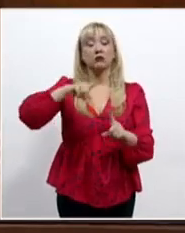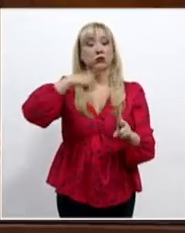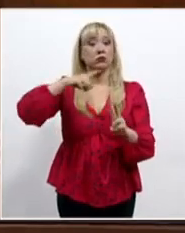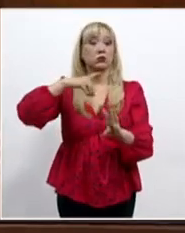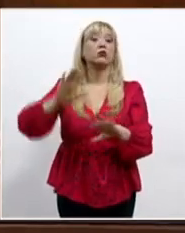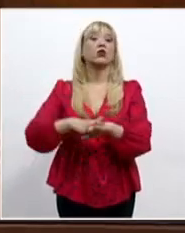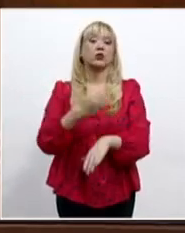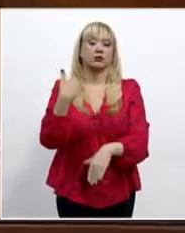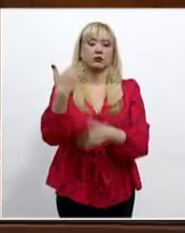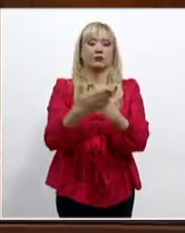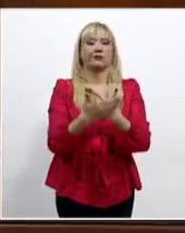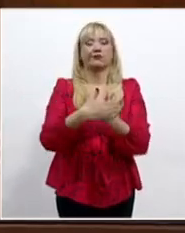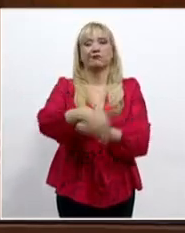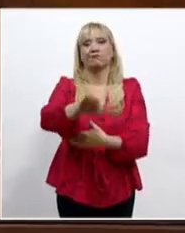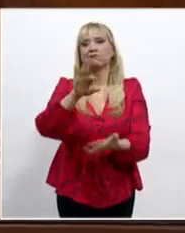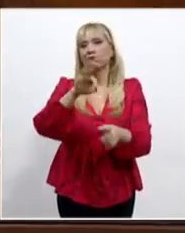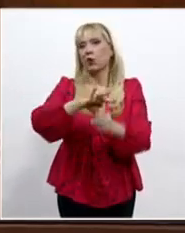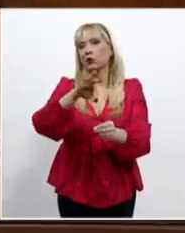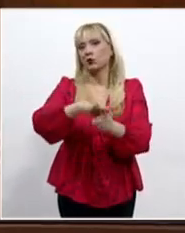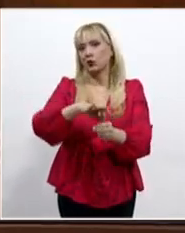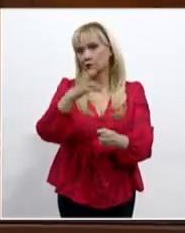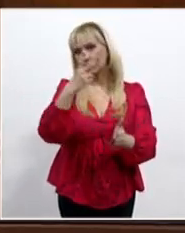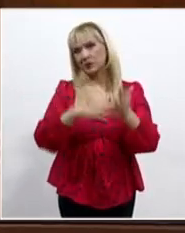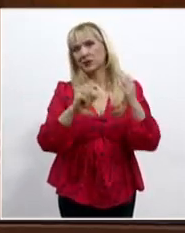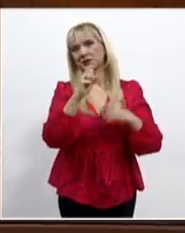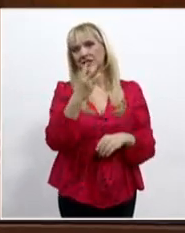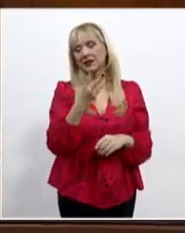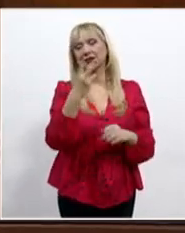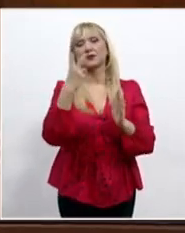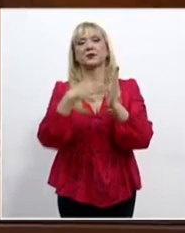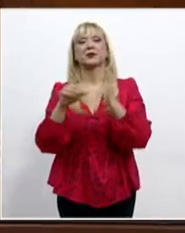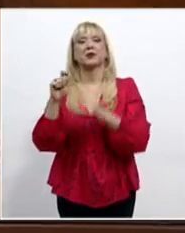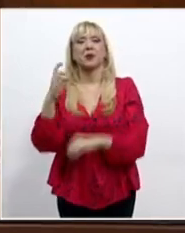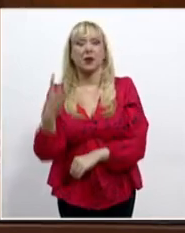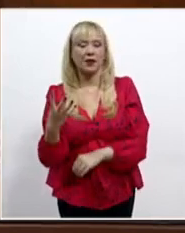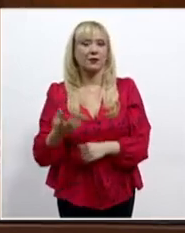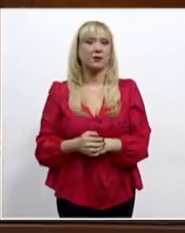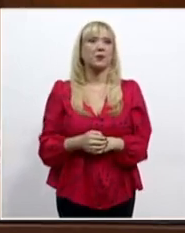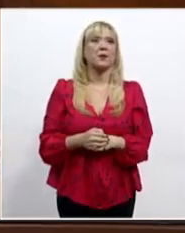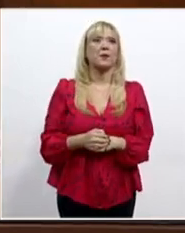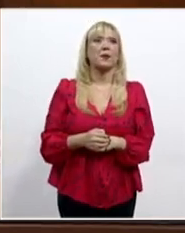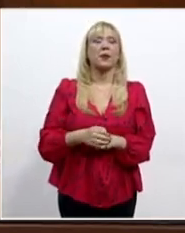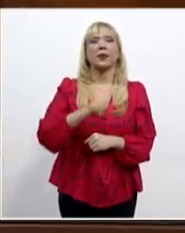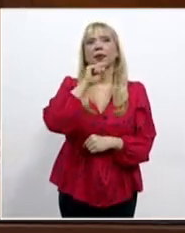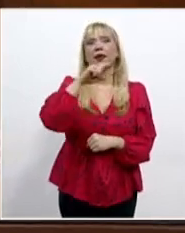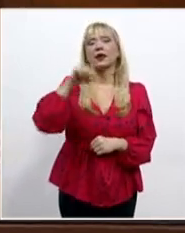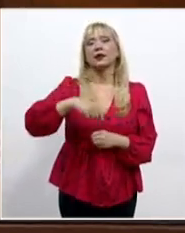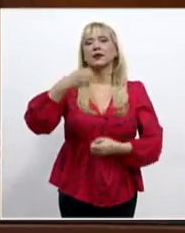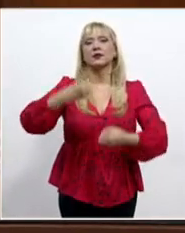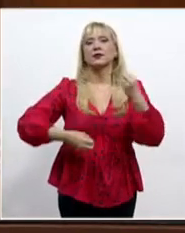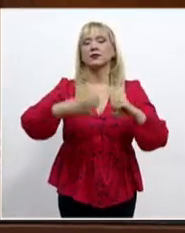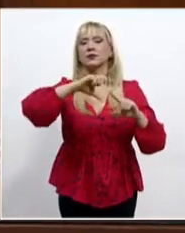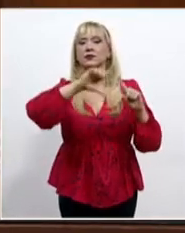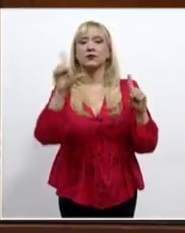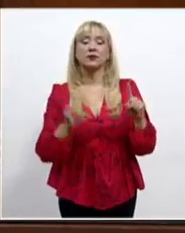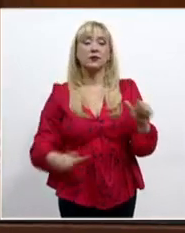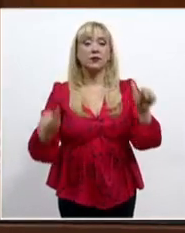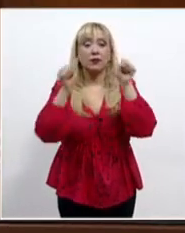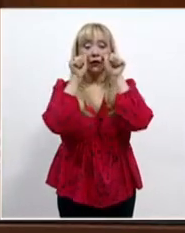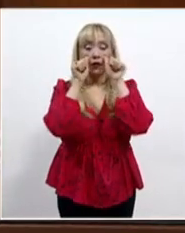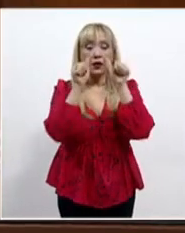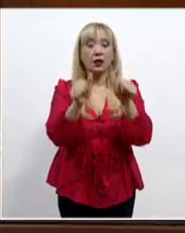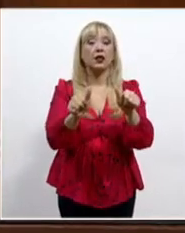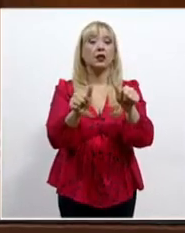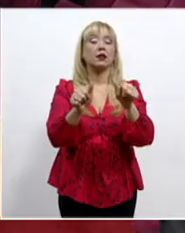resolverá por el proceso electoral 2023-2024. Explicó que la Judicatura Federal tendrá que atender, como lo